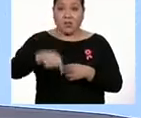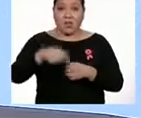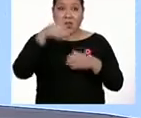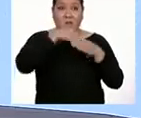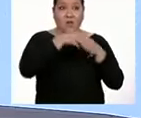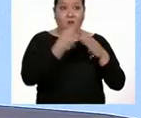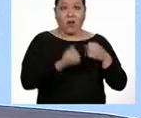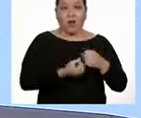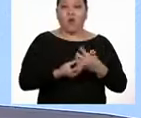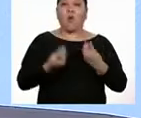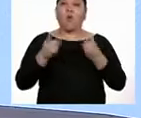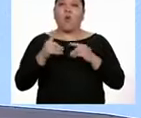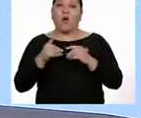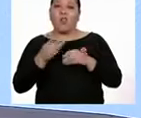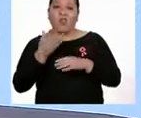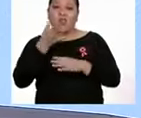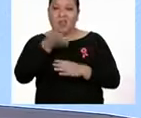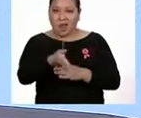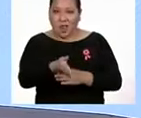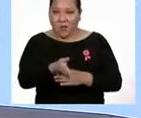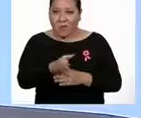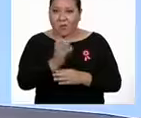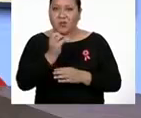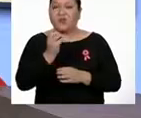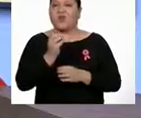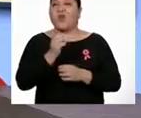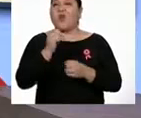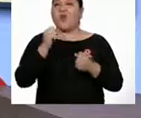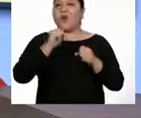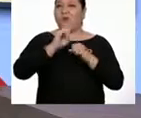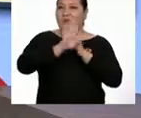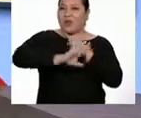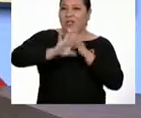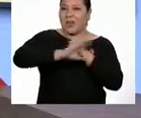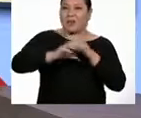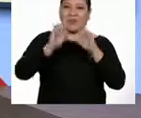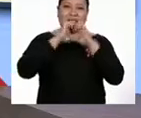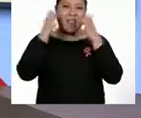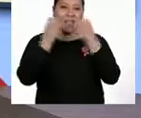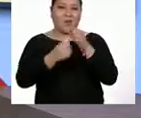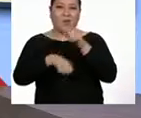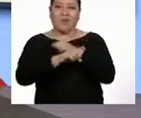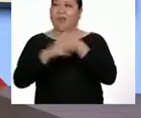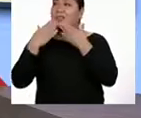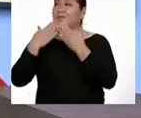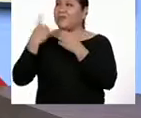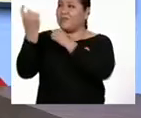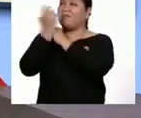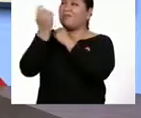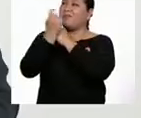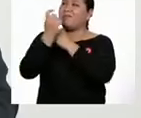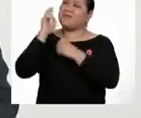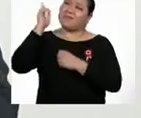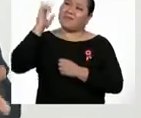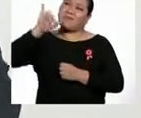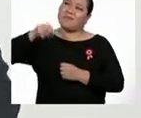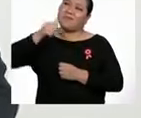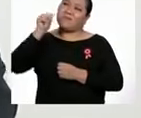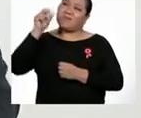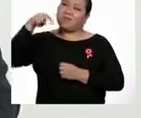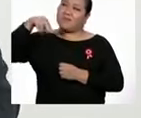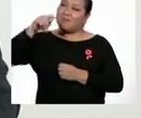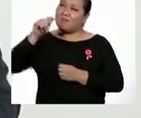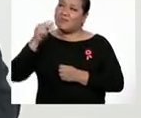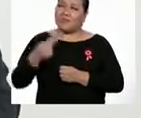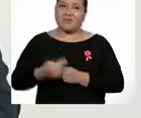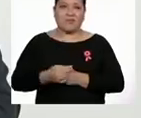cuánto atacamos y defendemos con el equipo de fútbol. Muchas gracias por todo lo que nos ha enseñado, profesora Janet. No